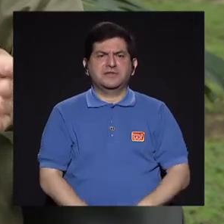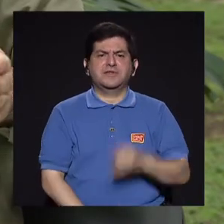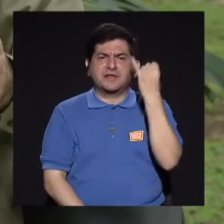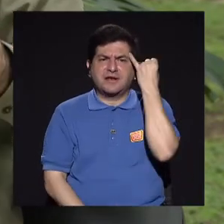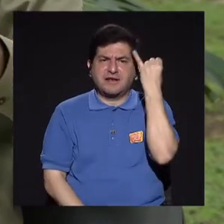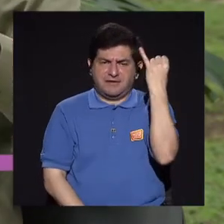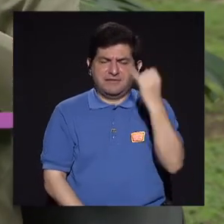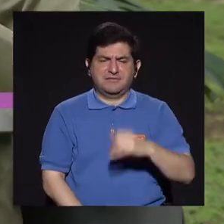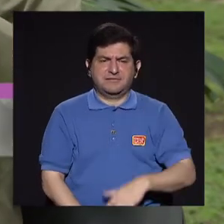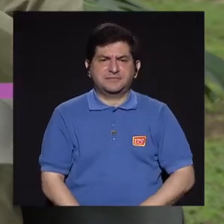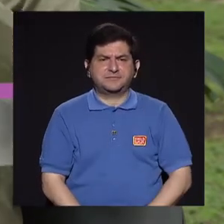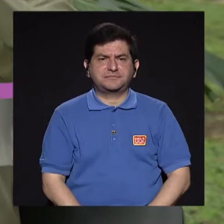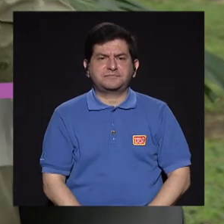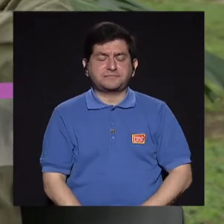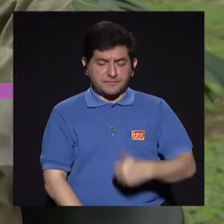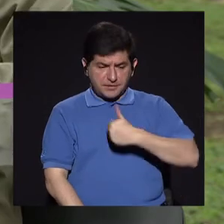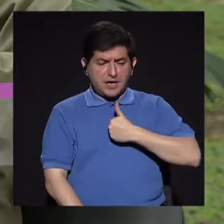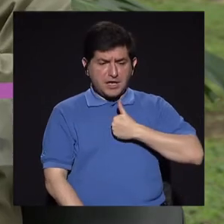defendemos